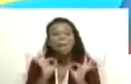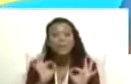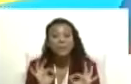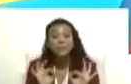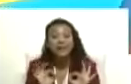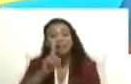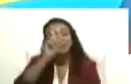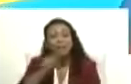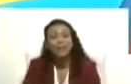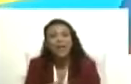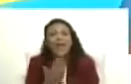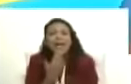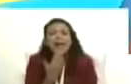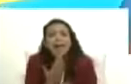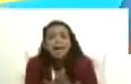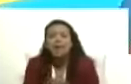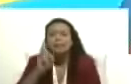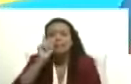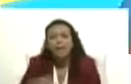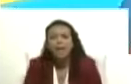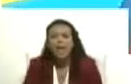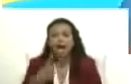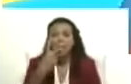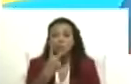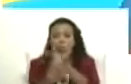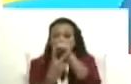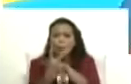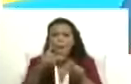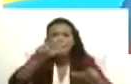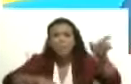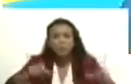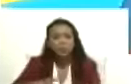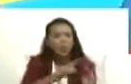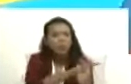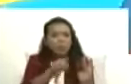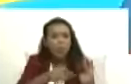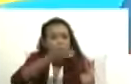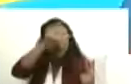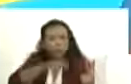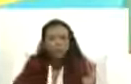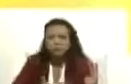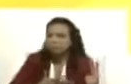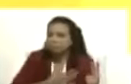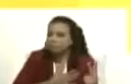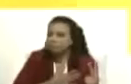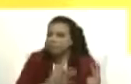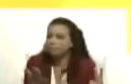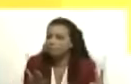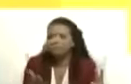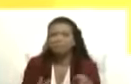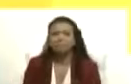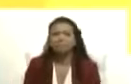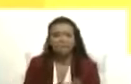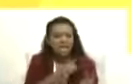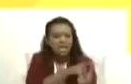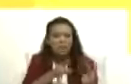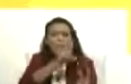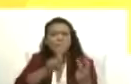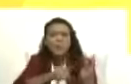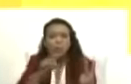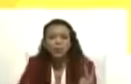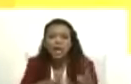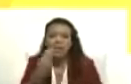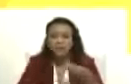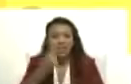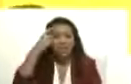especialmente queremos darle las gracias a los 2 grandes actores de este de este referendo consultivo